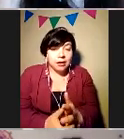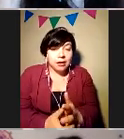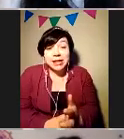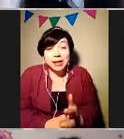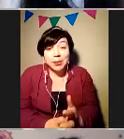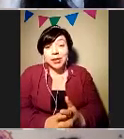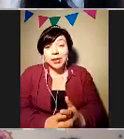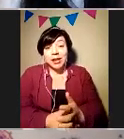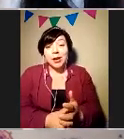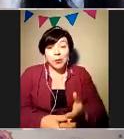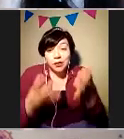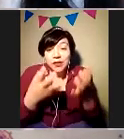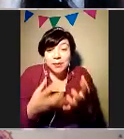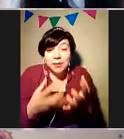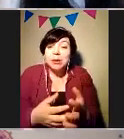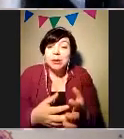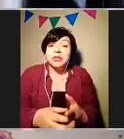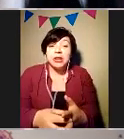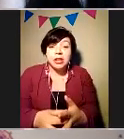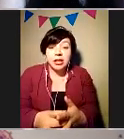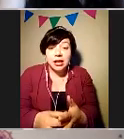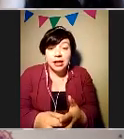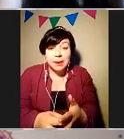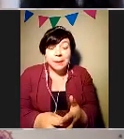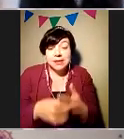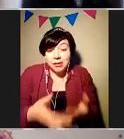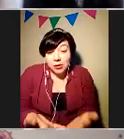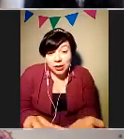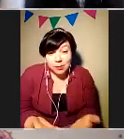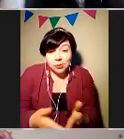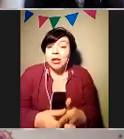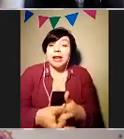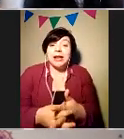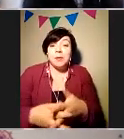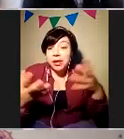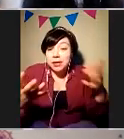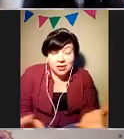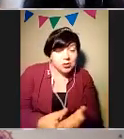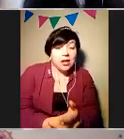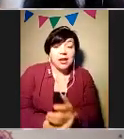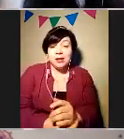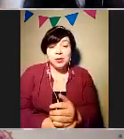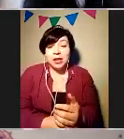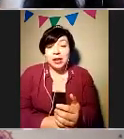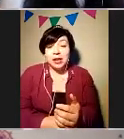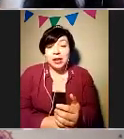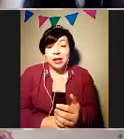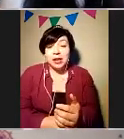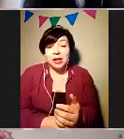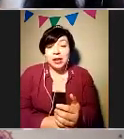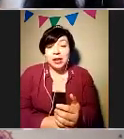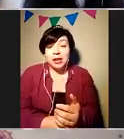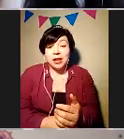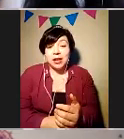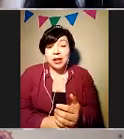documental. The Truth Off. Un poco fuerte, porque claro, uno ve en primera persona lo que está pasando en el mundo, las muertes asociadas a la industria